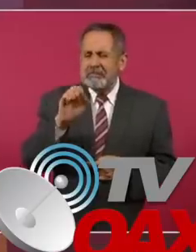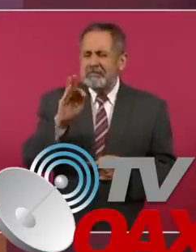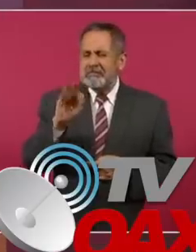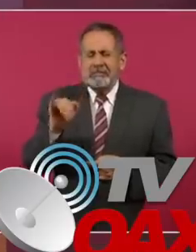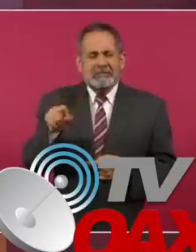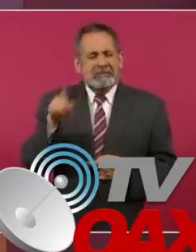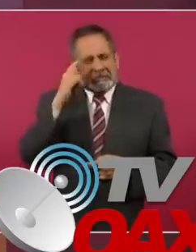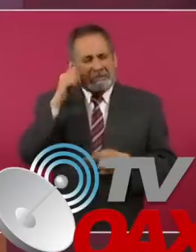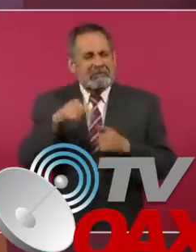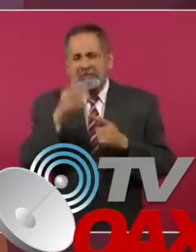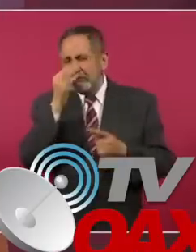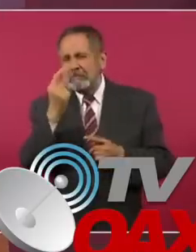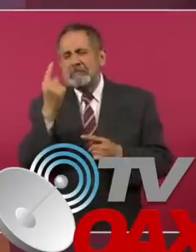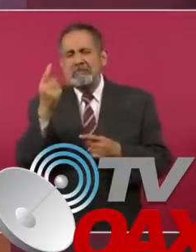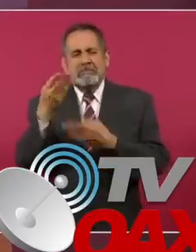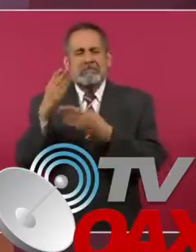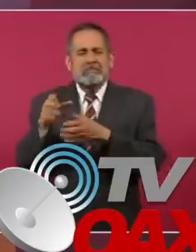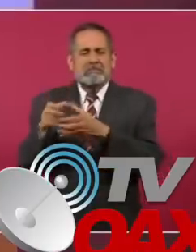que